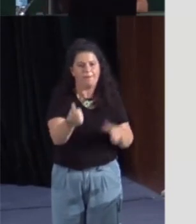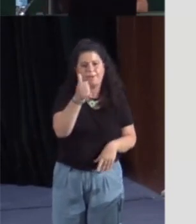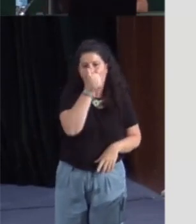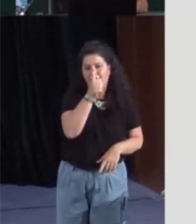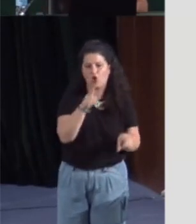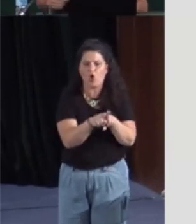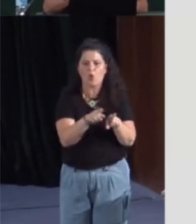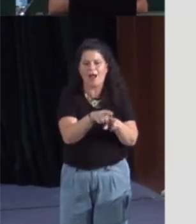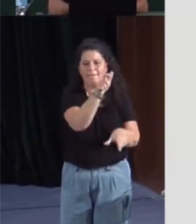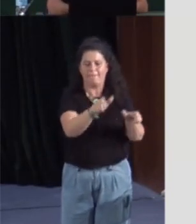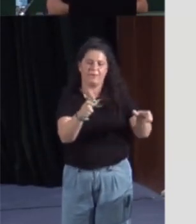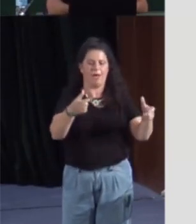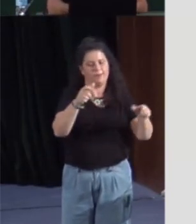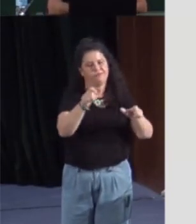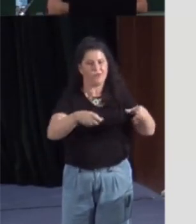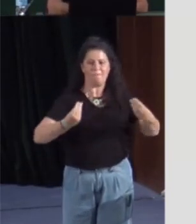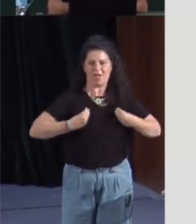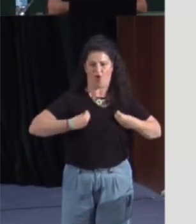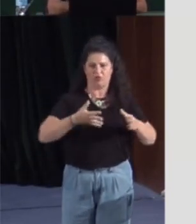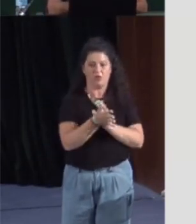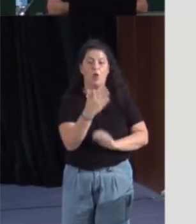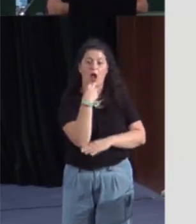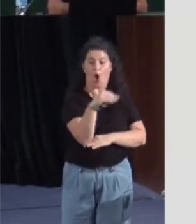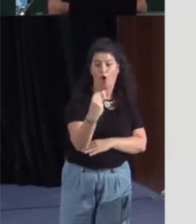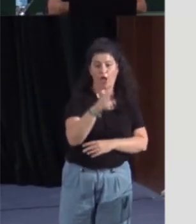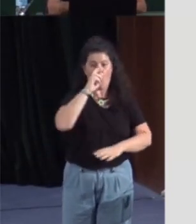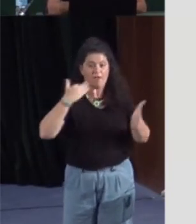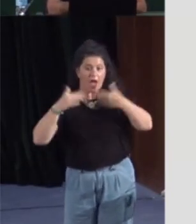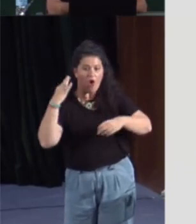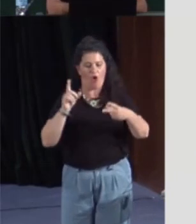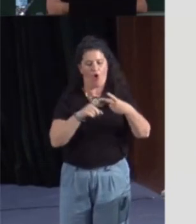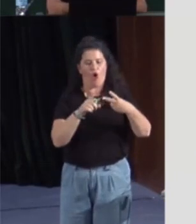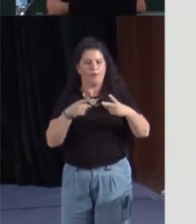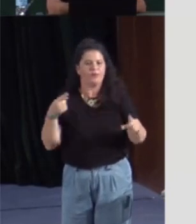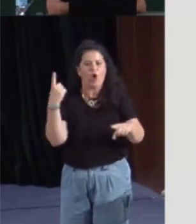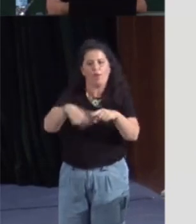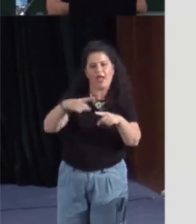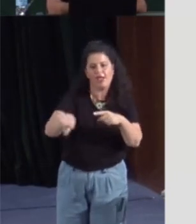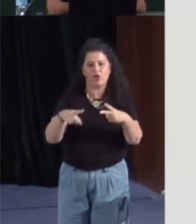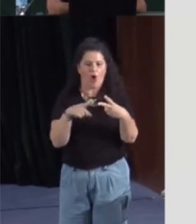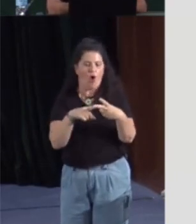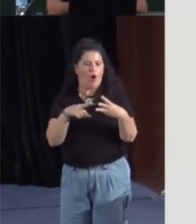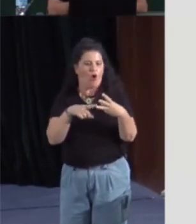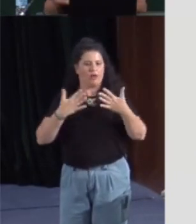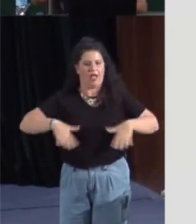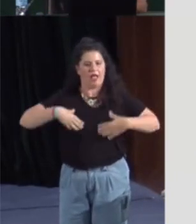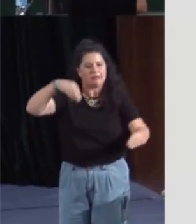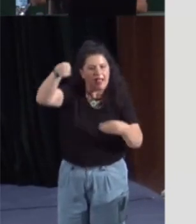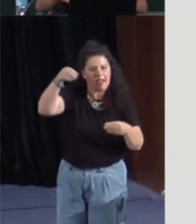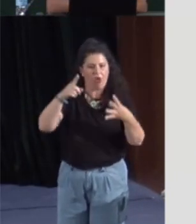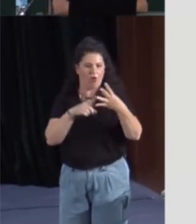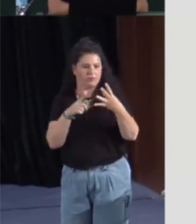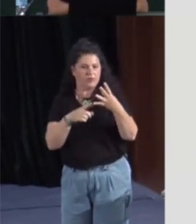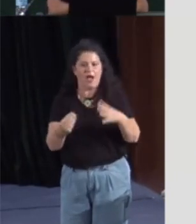por ejemplo el vino joven, o el vino es un objeto, es un tejido, es un alimento, es un edificio. Ahí tienen